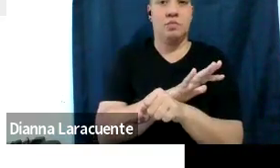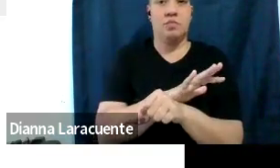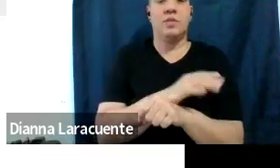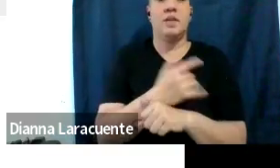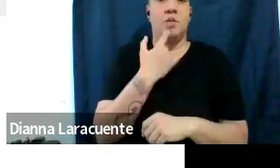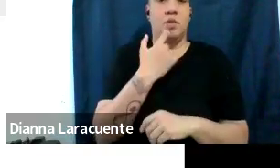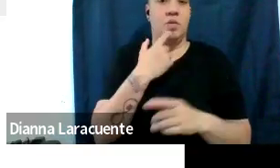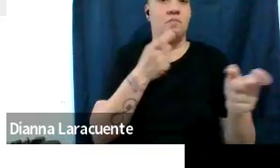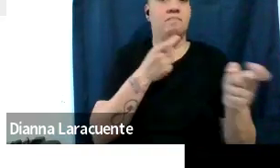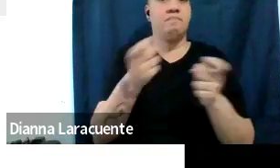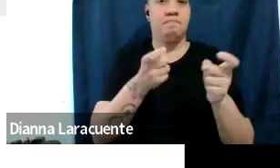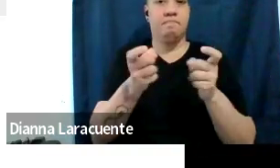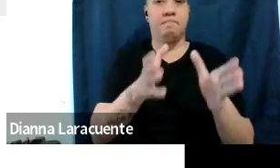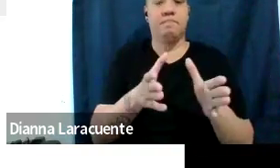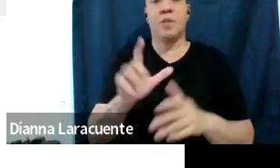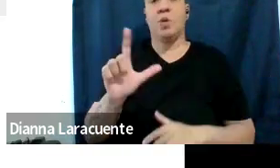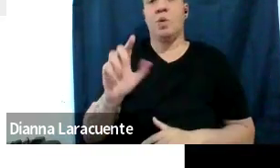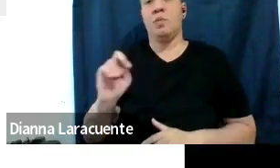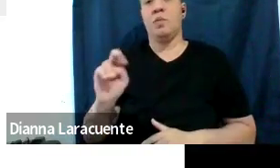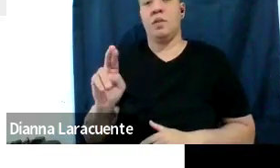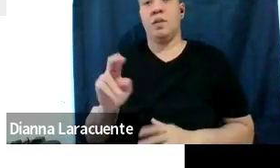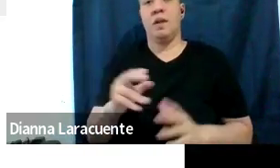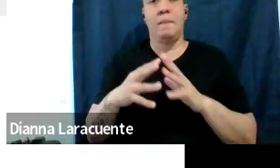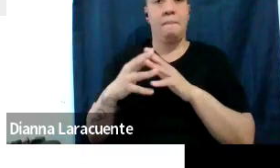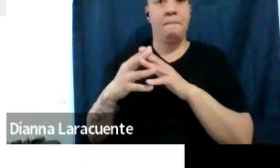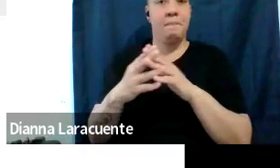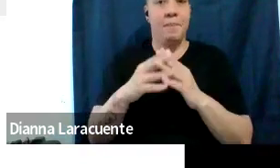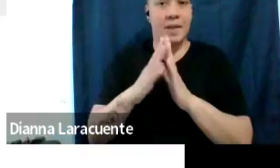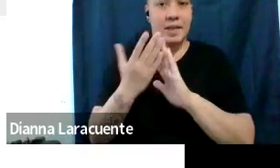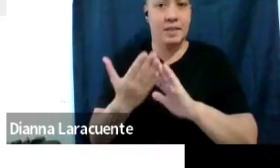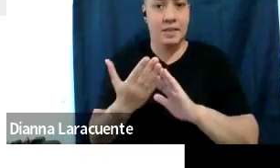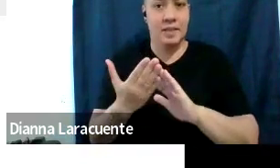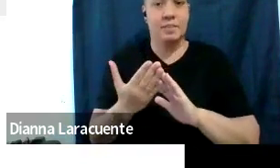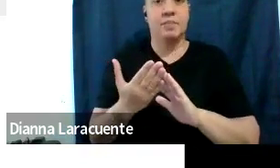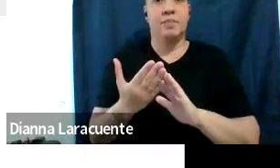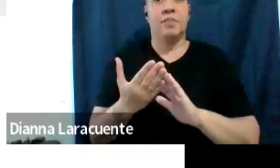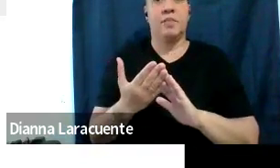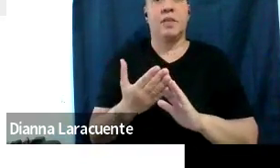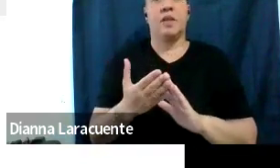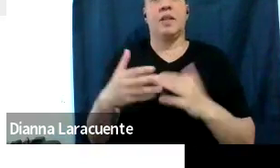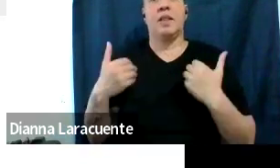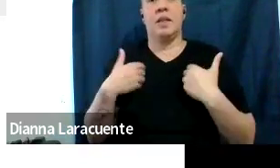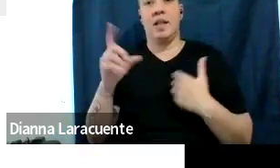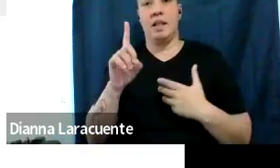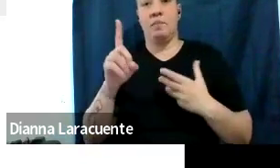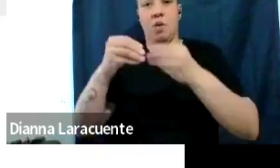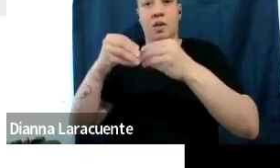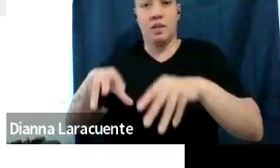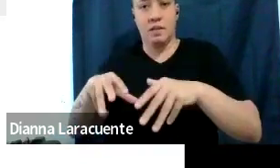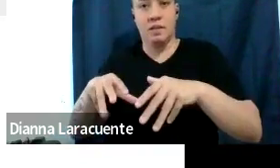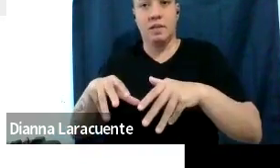dirigentes. Para Muñoz Rivera, la americanización era recobrar la democracia perdida y entre